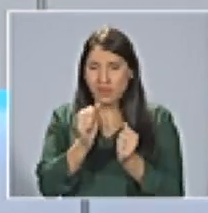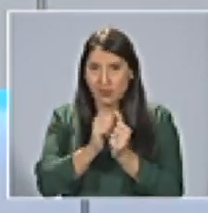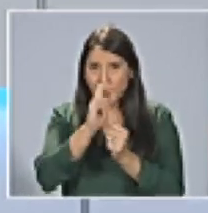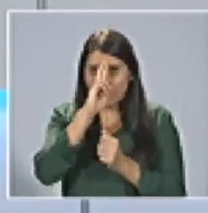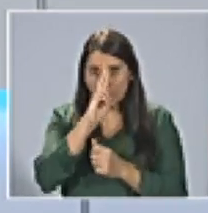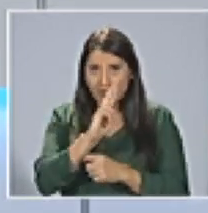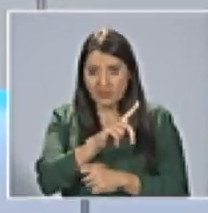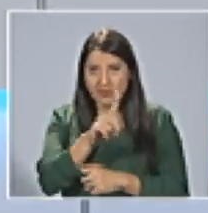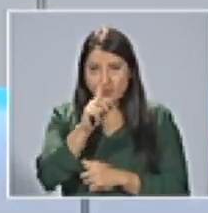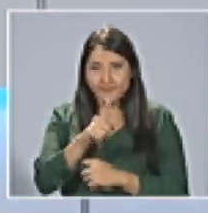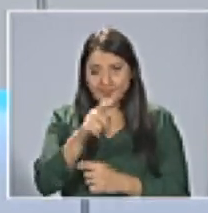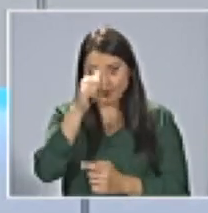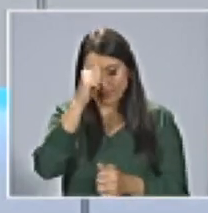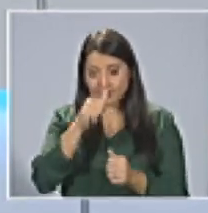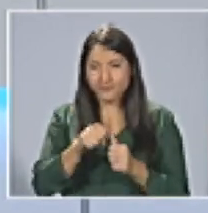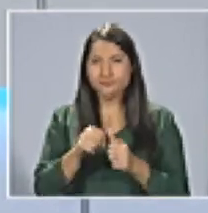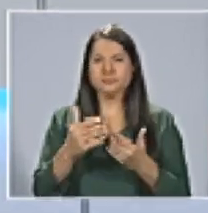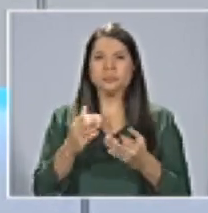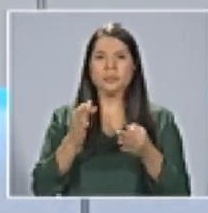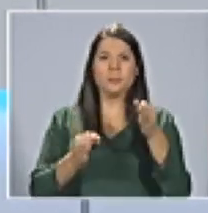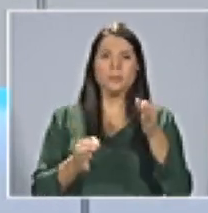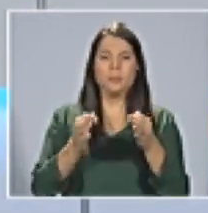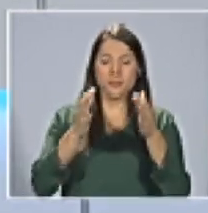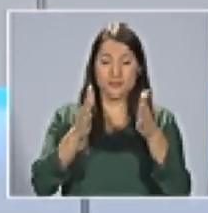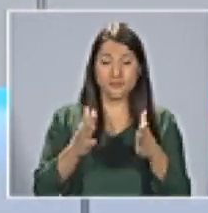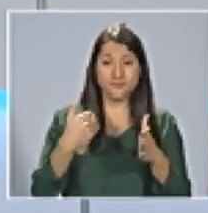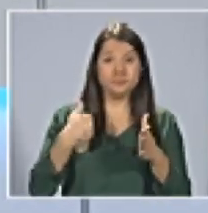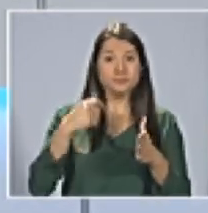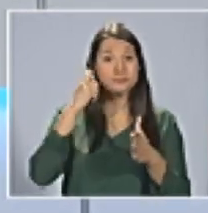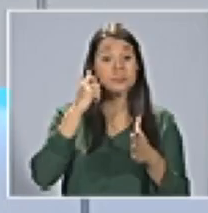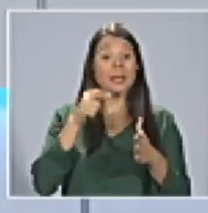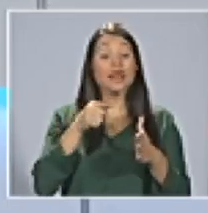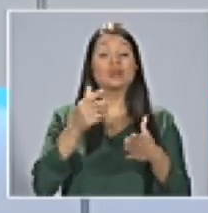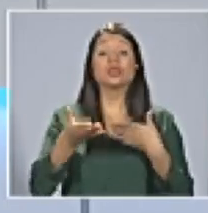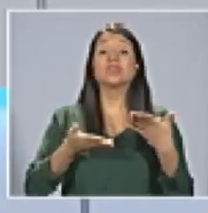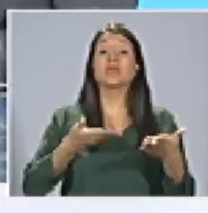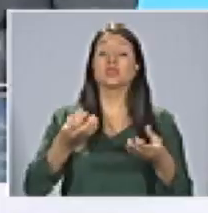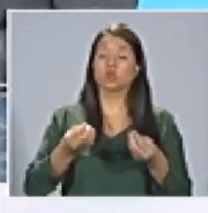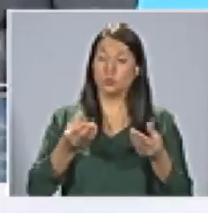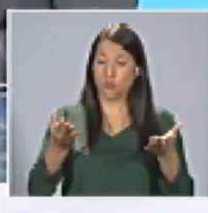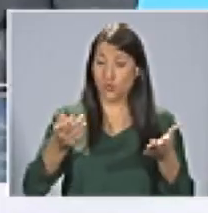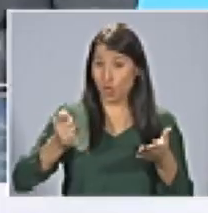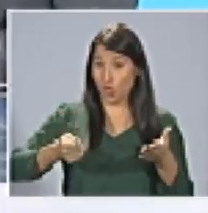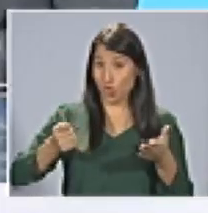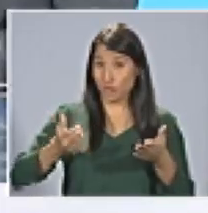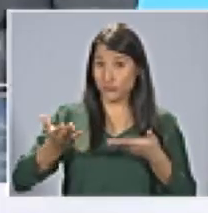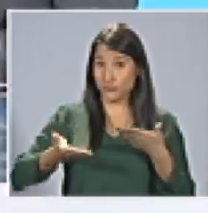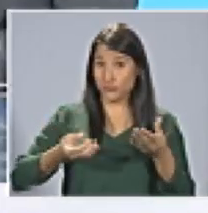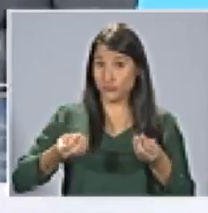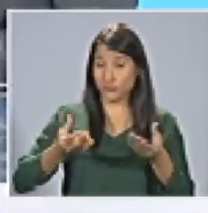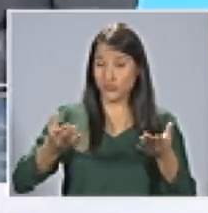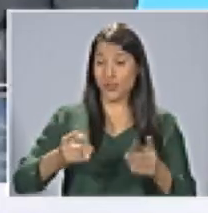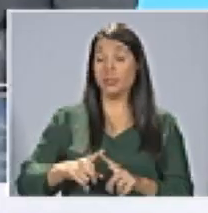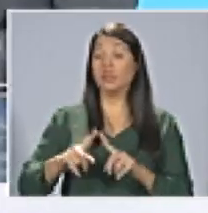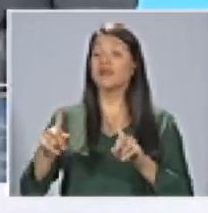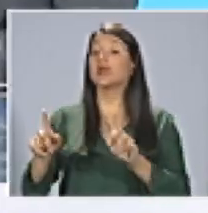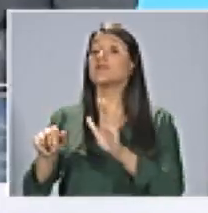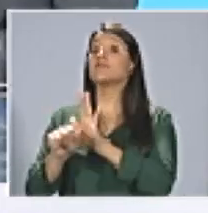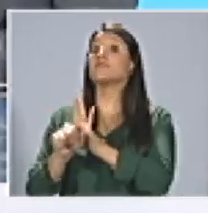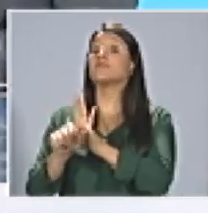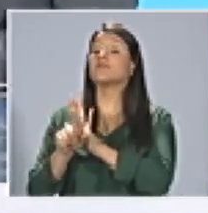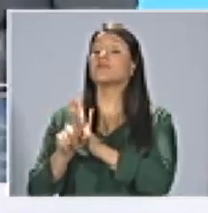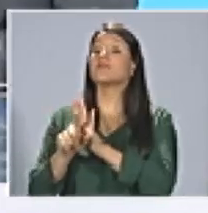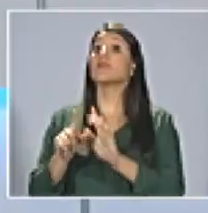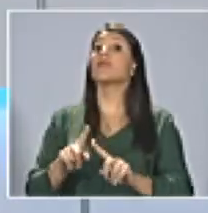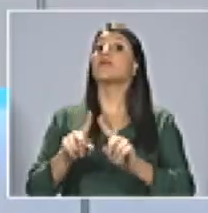respetuosamente recordar los magistrados y magistradas, la Corte es un servicio público. A diferencia de la Asamblea